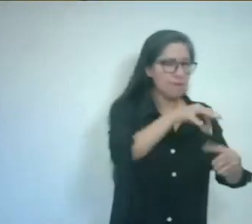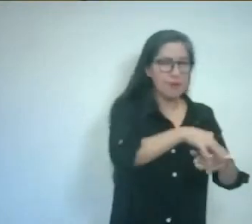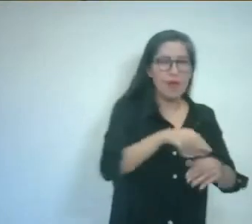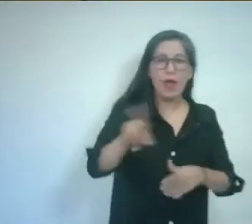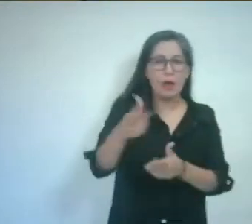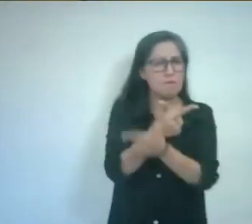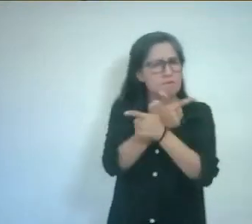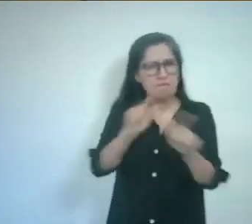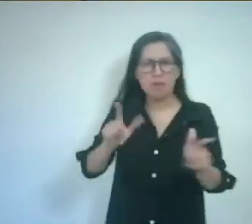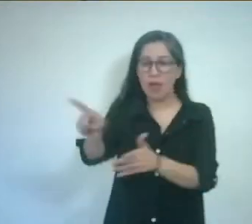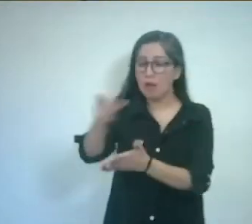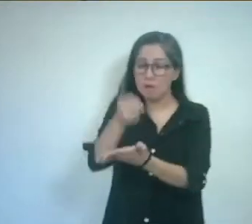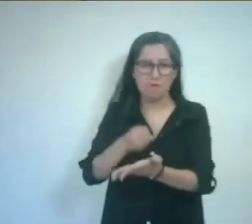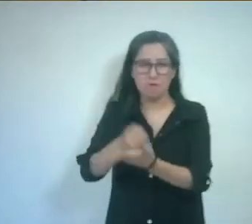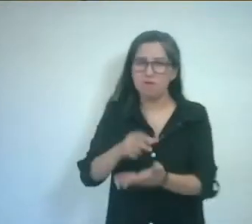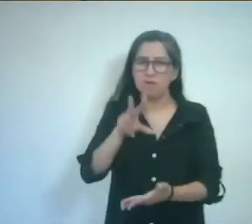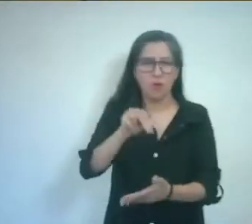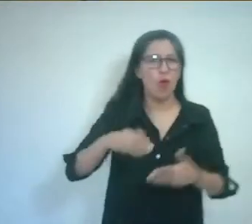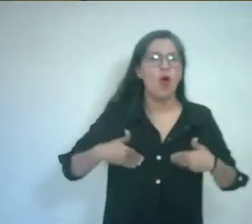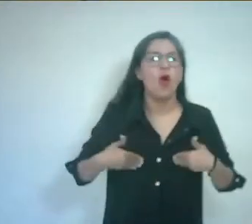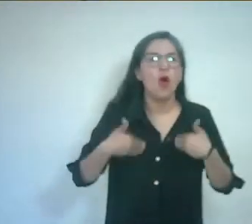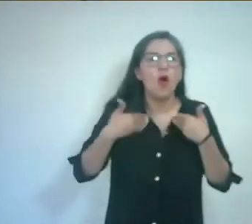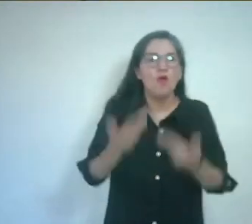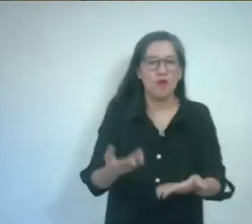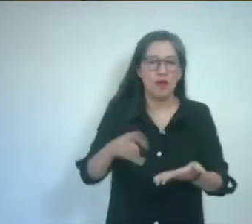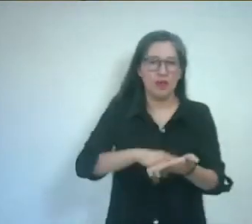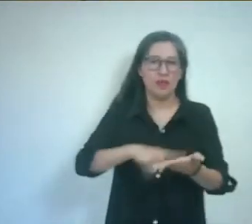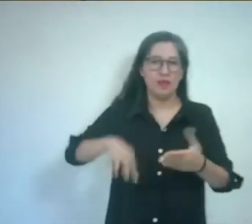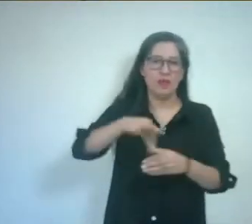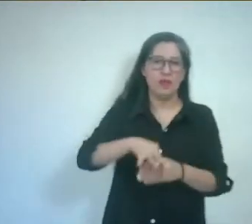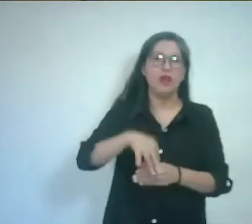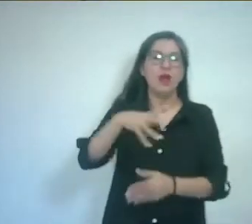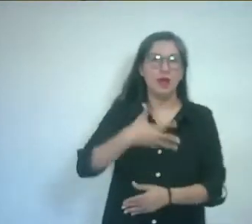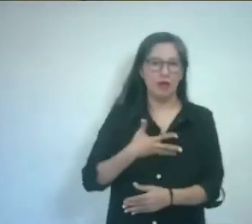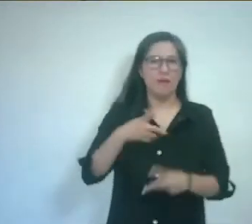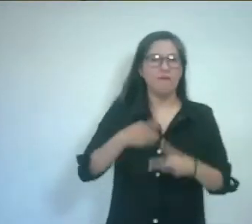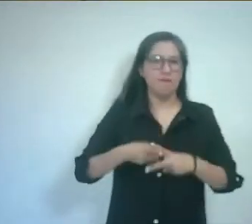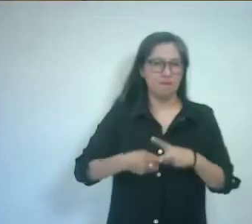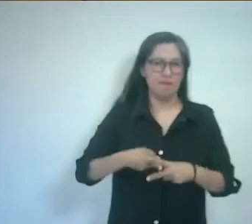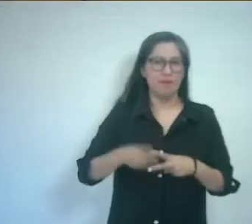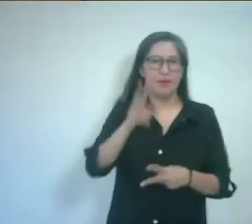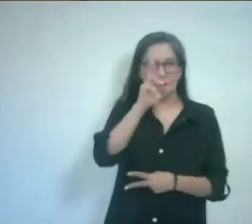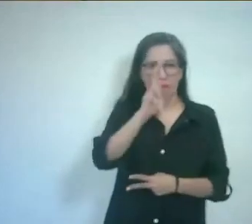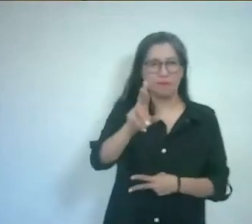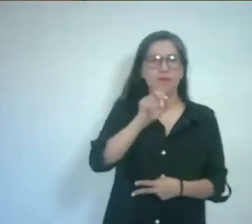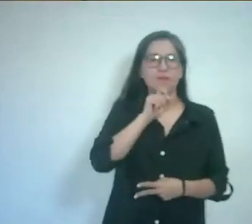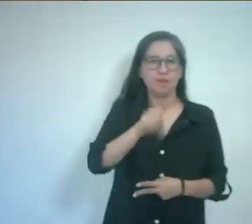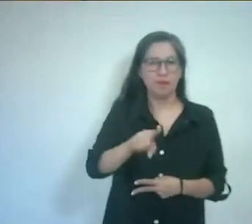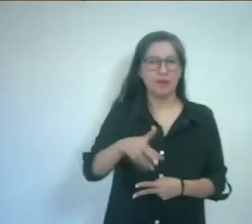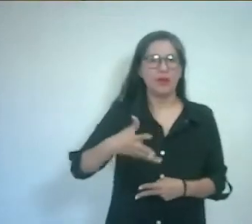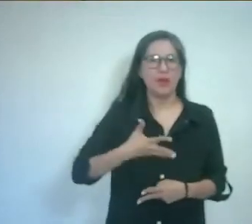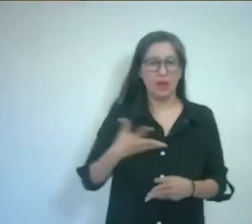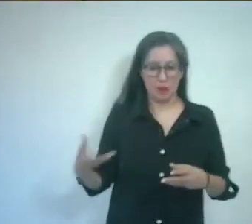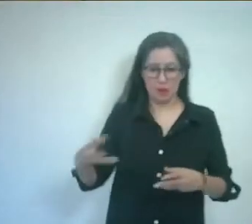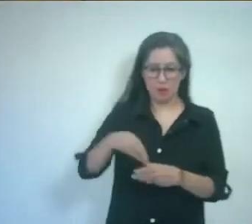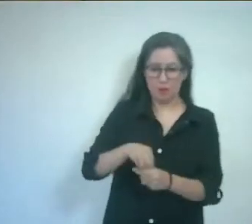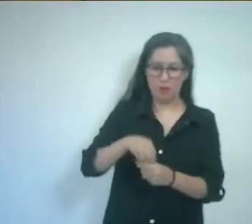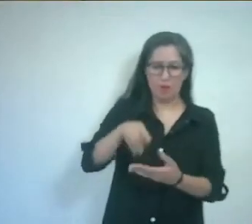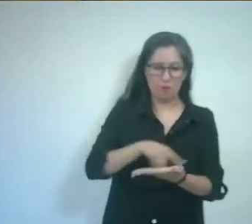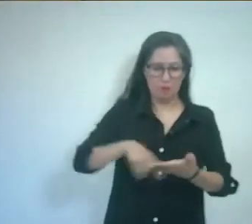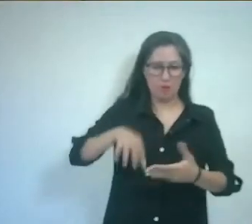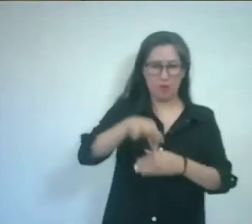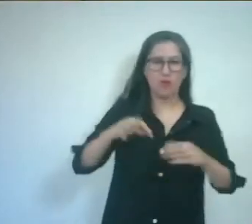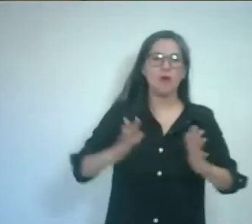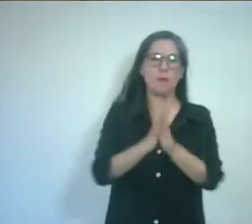condicionamientos, con la confianza y garantía de que su voto cuenta y será respetado. Contribuyamos a la consolidación de una democracia